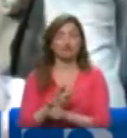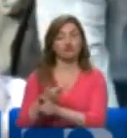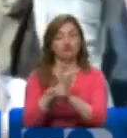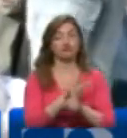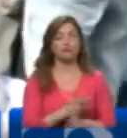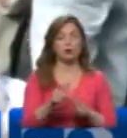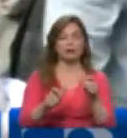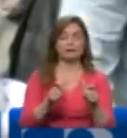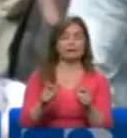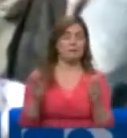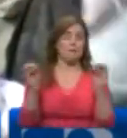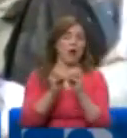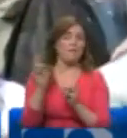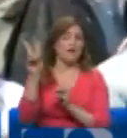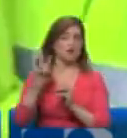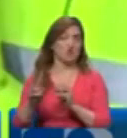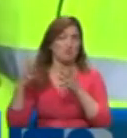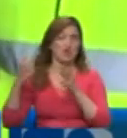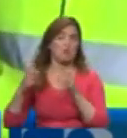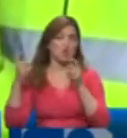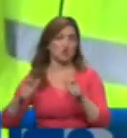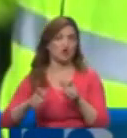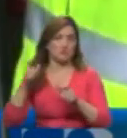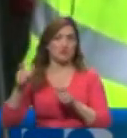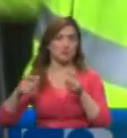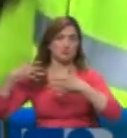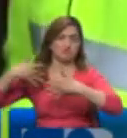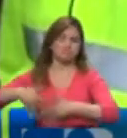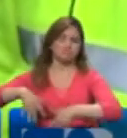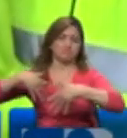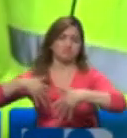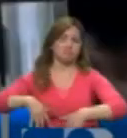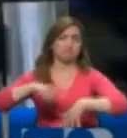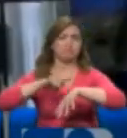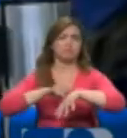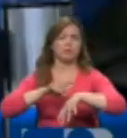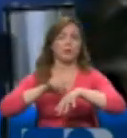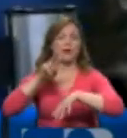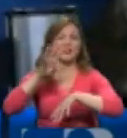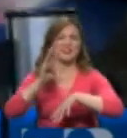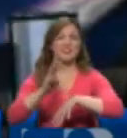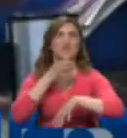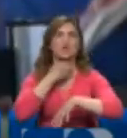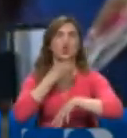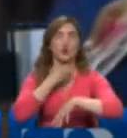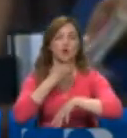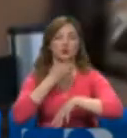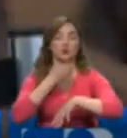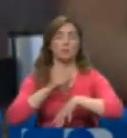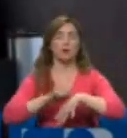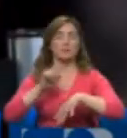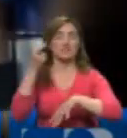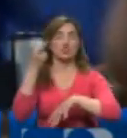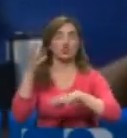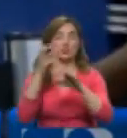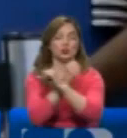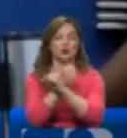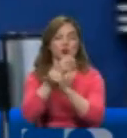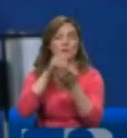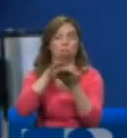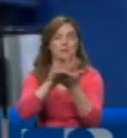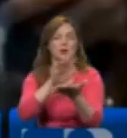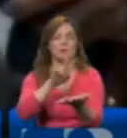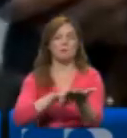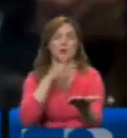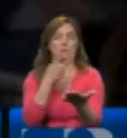permitan afrontar un incremento considerable del flujo migratorio a partir de las 0 horas del 26 de agosto, cuando entre en vigencia la exigencia de visa